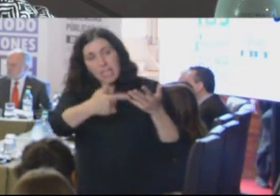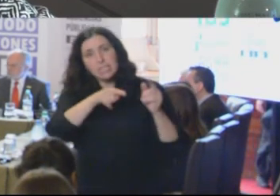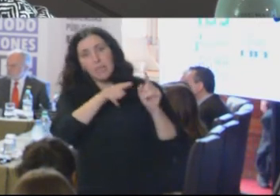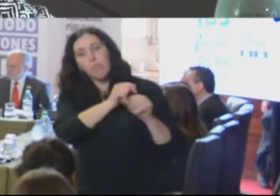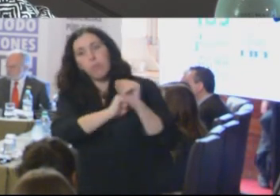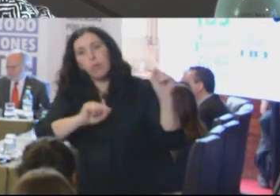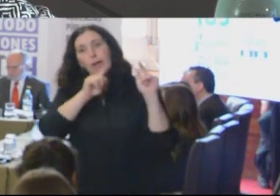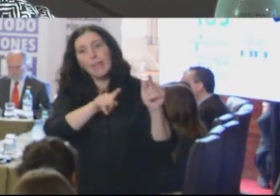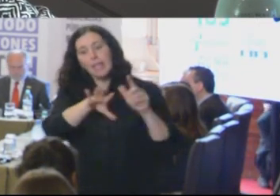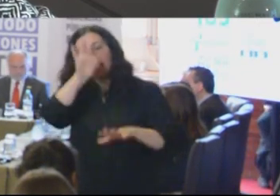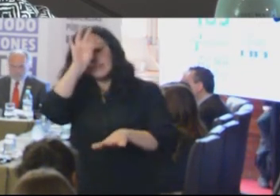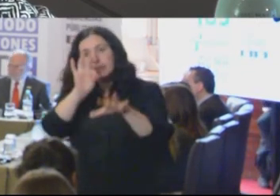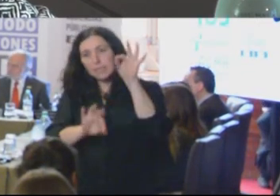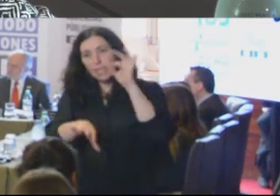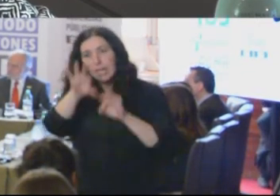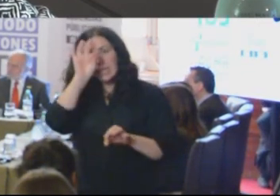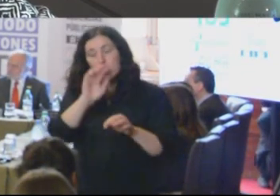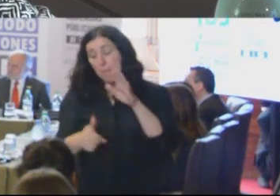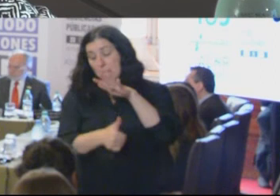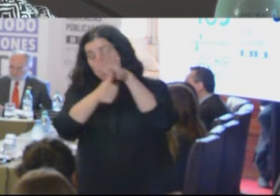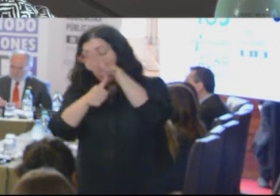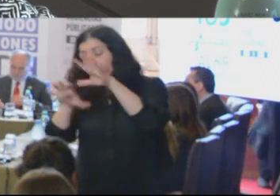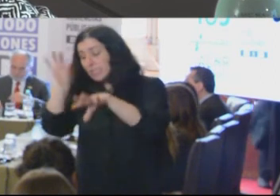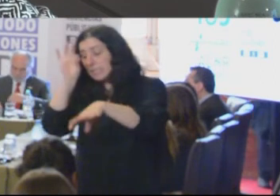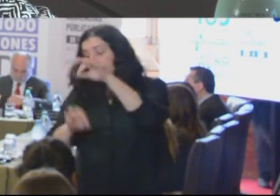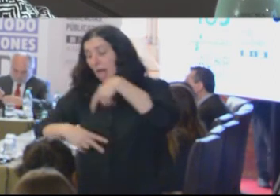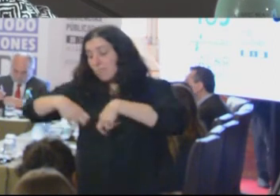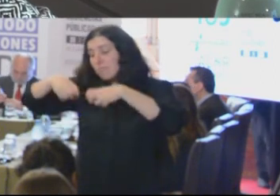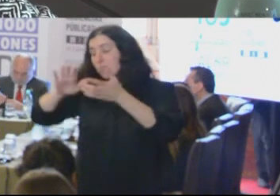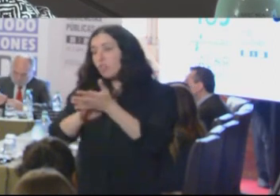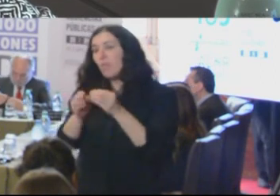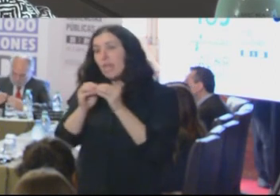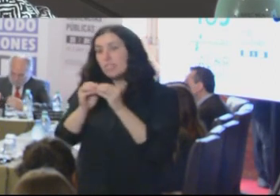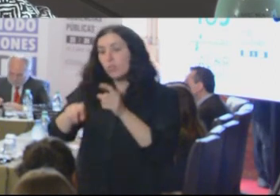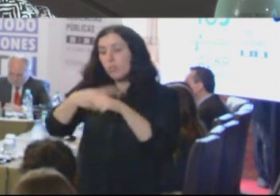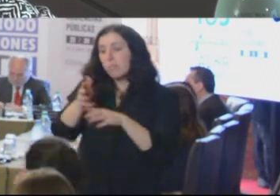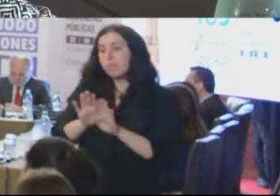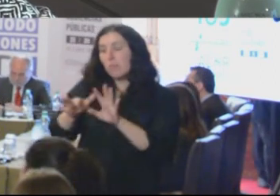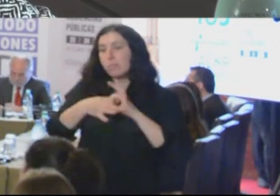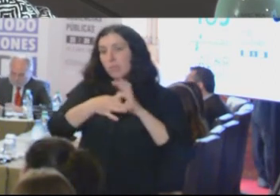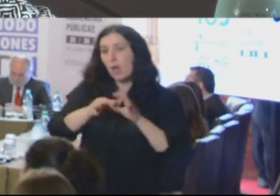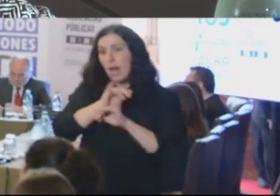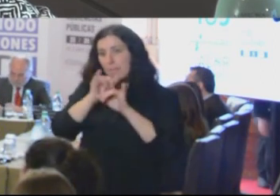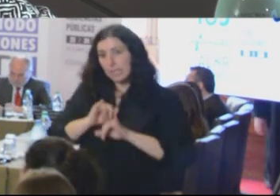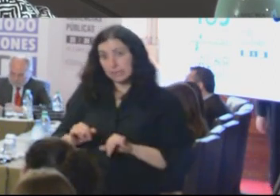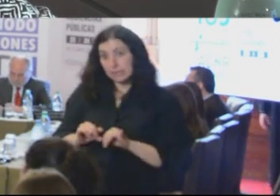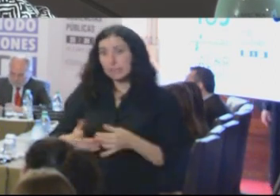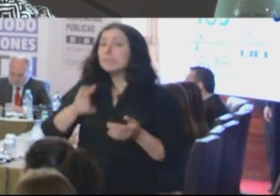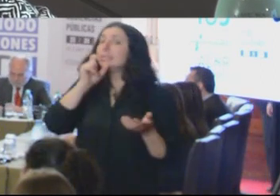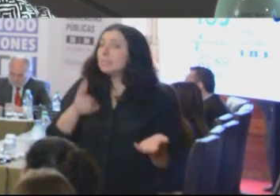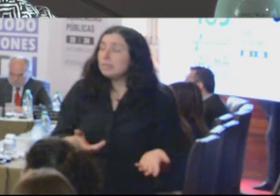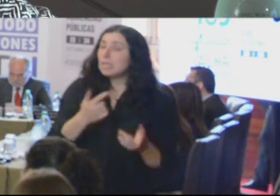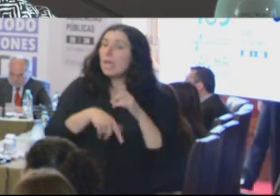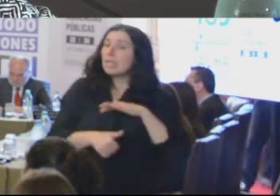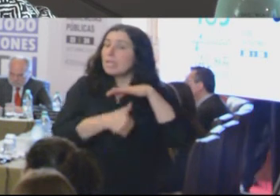de seleccionar y priorizar casos que no sean competencia de la jurisdicción especial para la paz es decir el fiscal